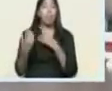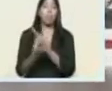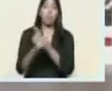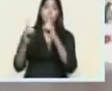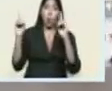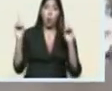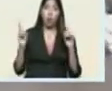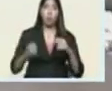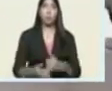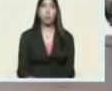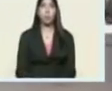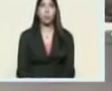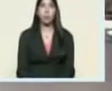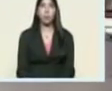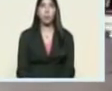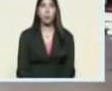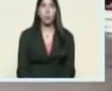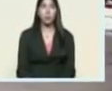democrática.